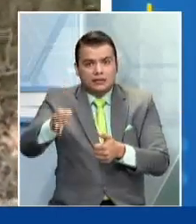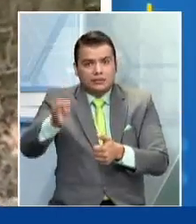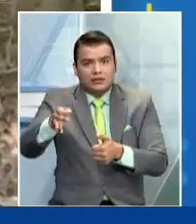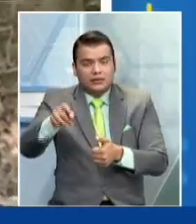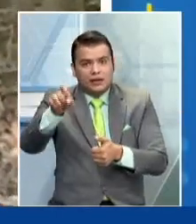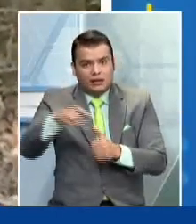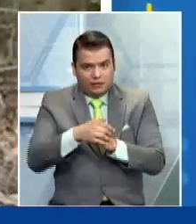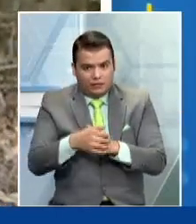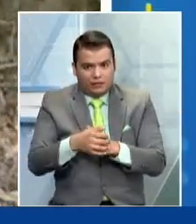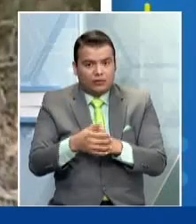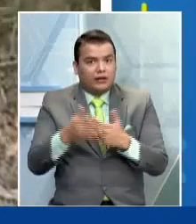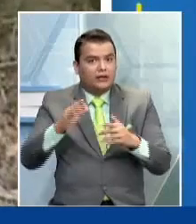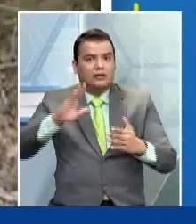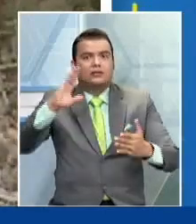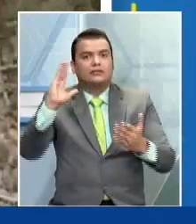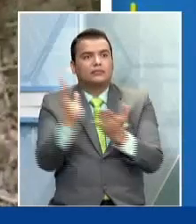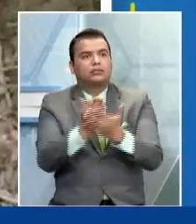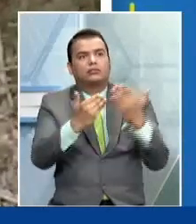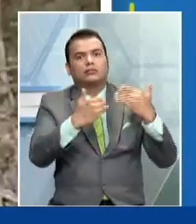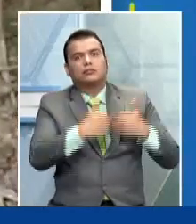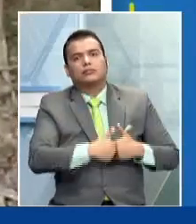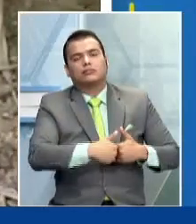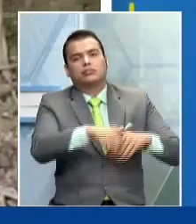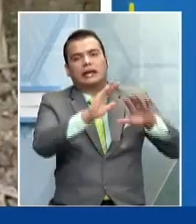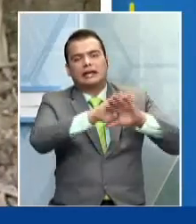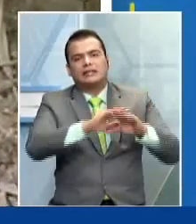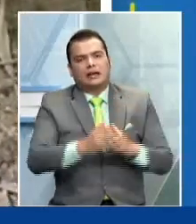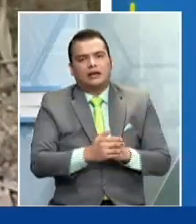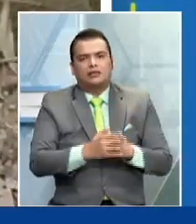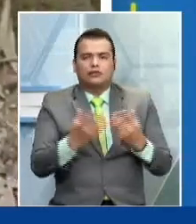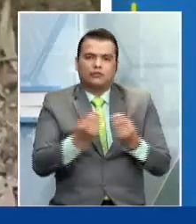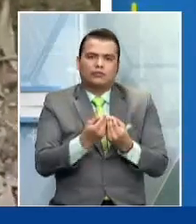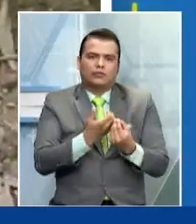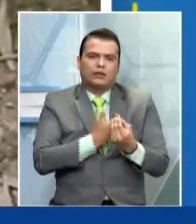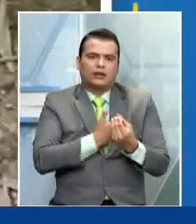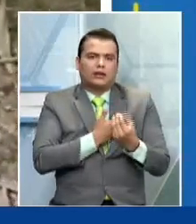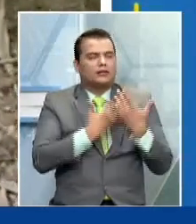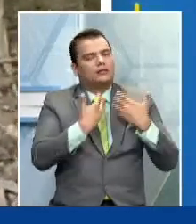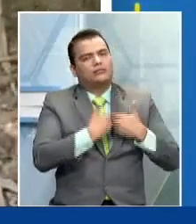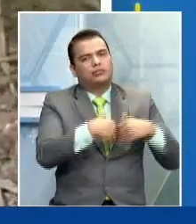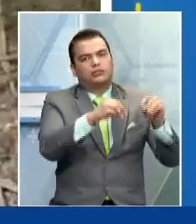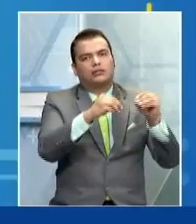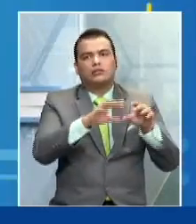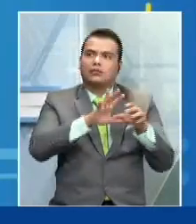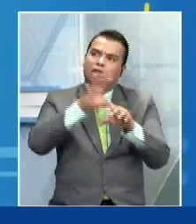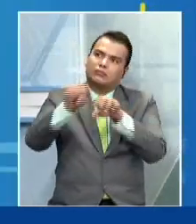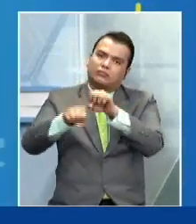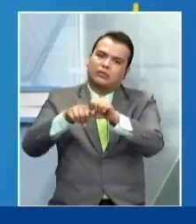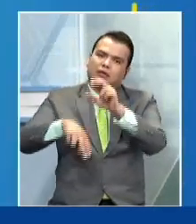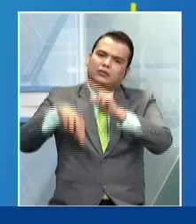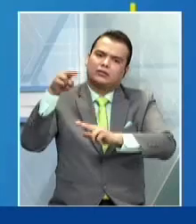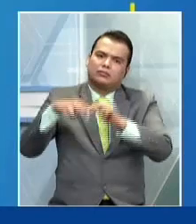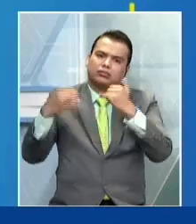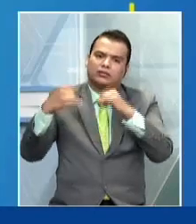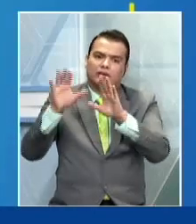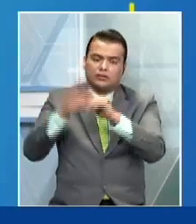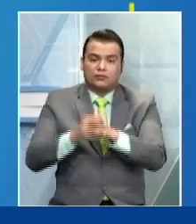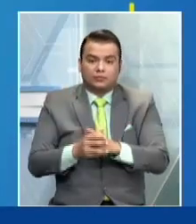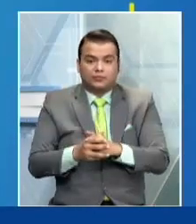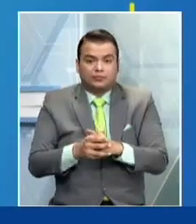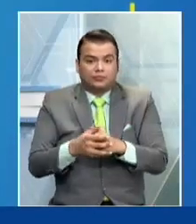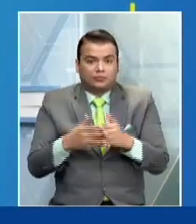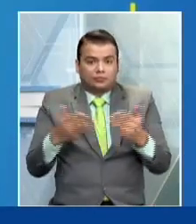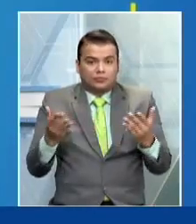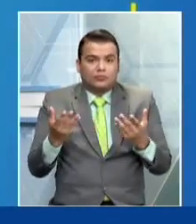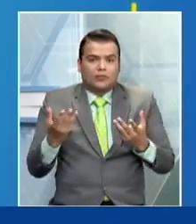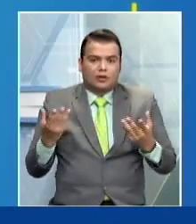lo que pasa es que apenas sale y se va a la institucionalidad, pues estas personas siguen construyendo. Y es que a pesar de los controles y de